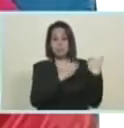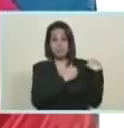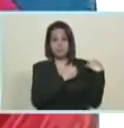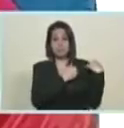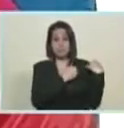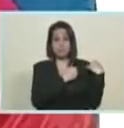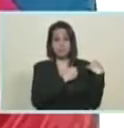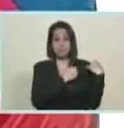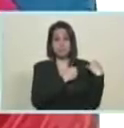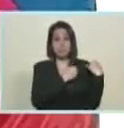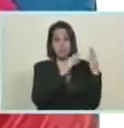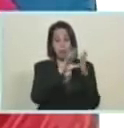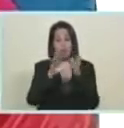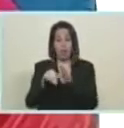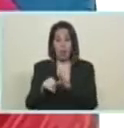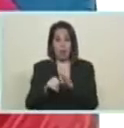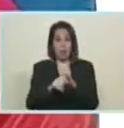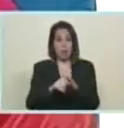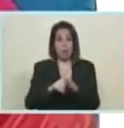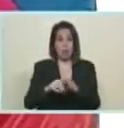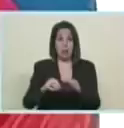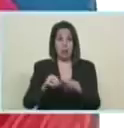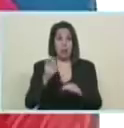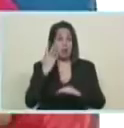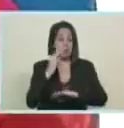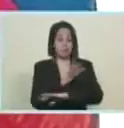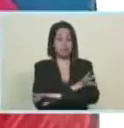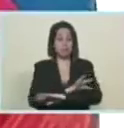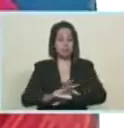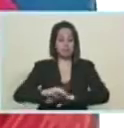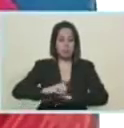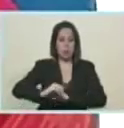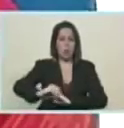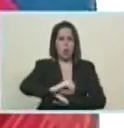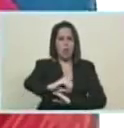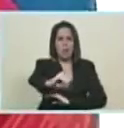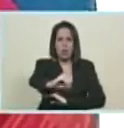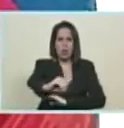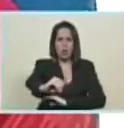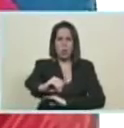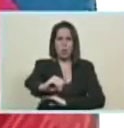responsables. La faja petrolífera del Orinoco, por ejemplo.